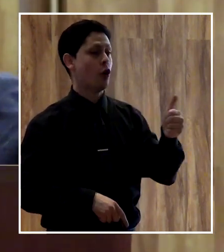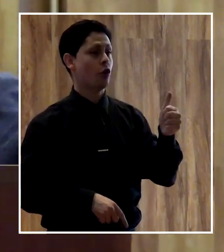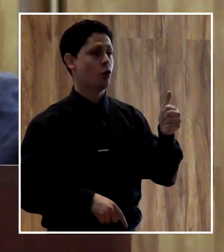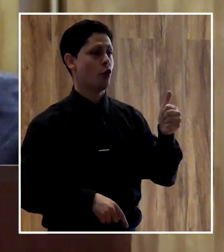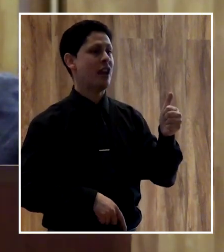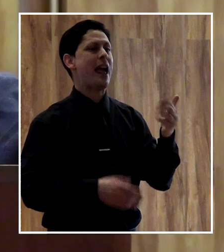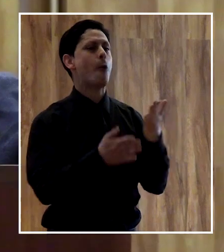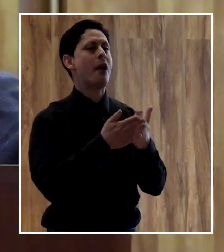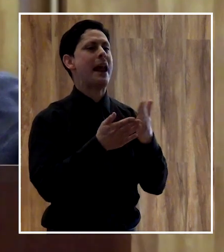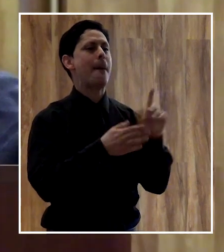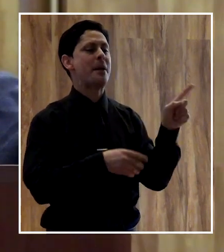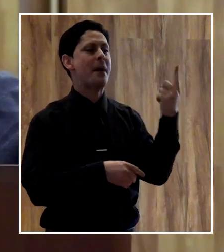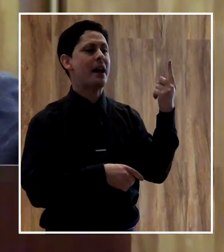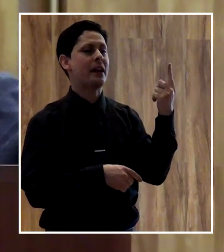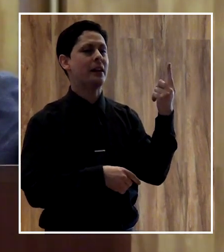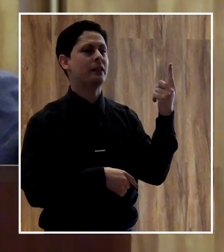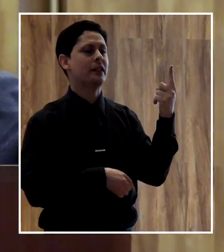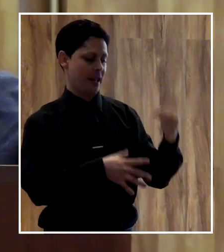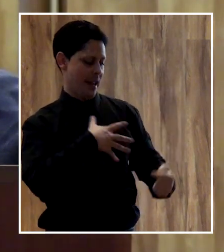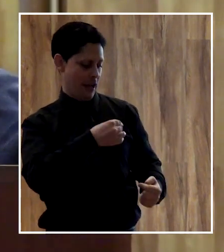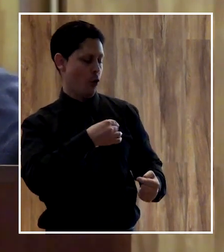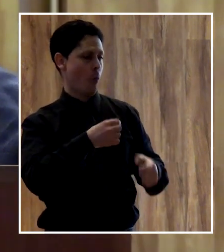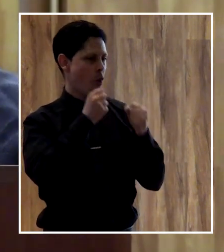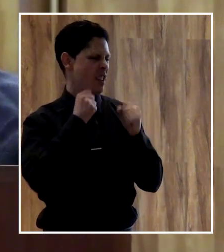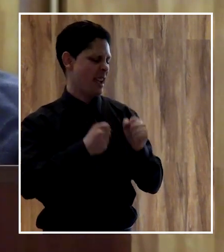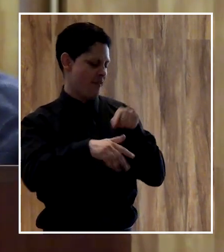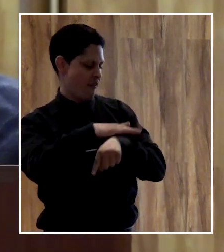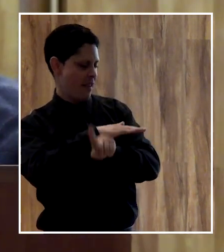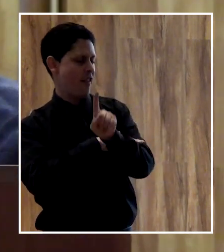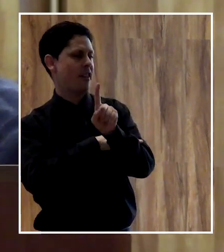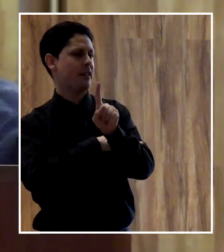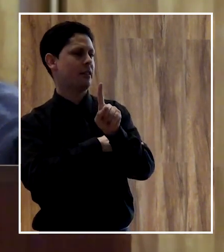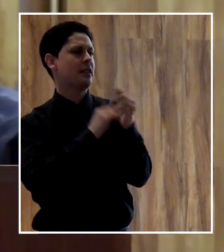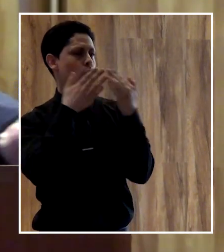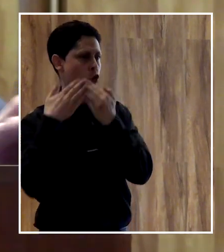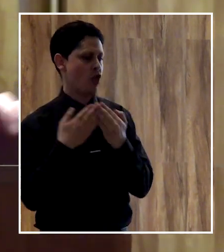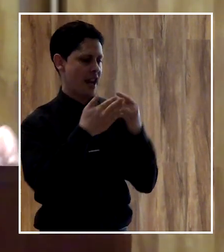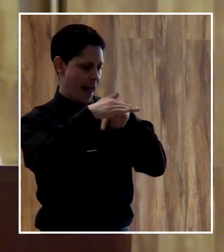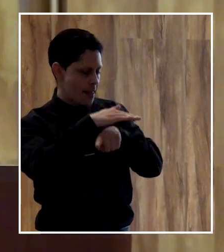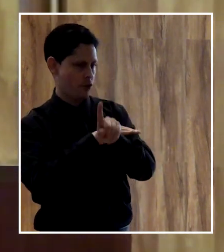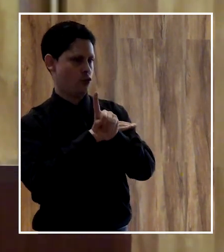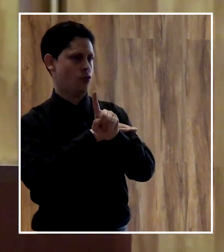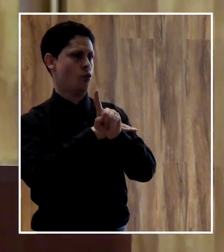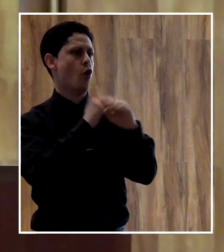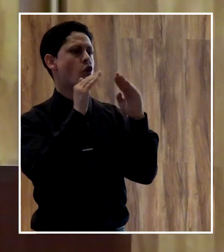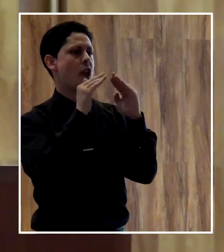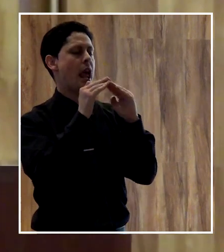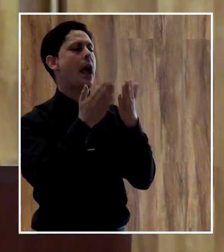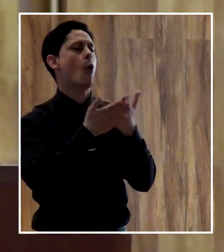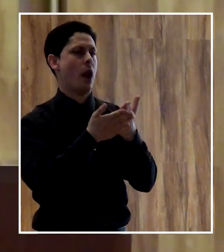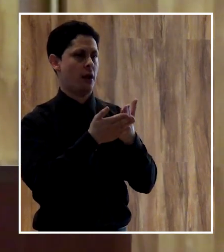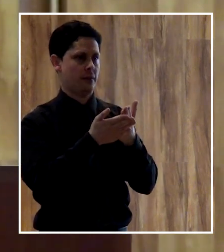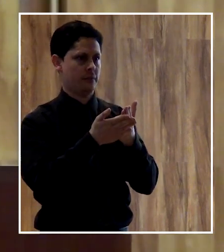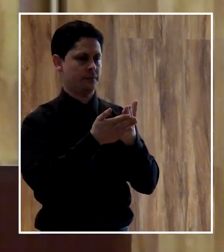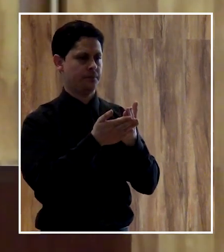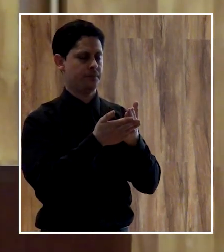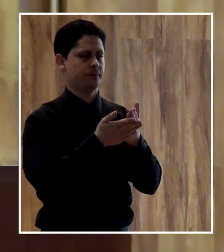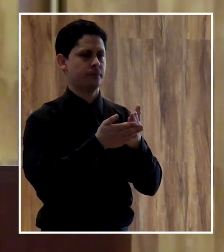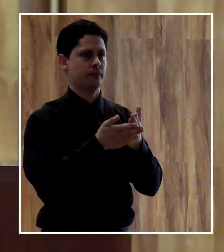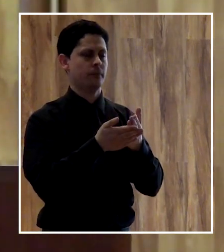los directores de escuelas primarias en viejos tiempos, etc., y a la cual me acogí.